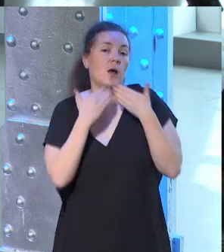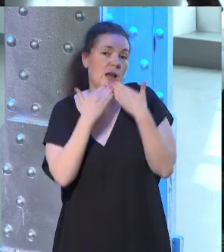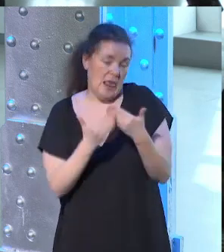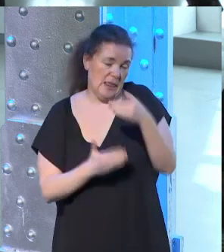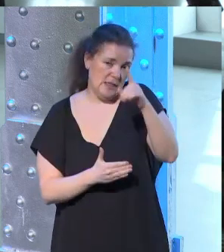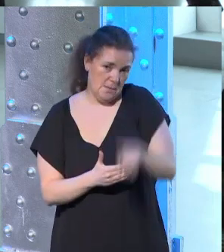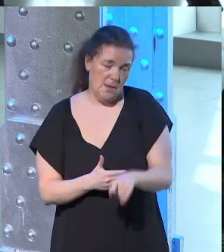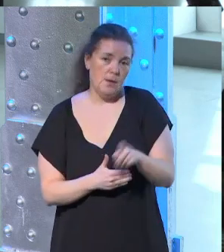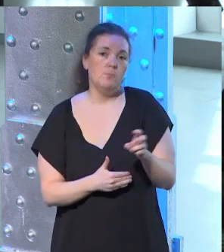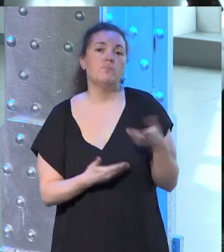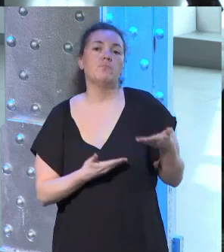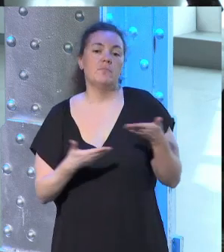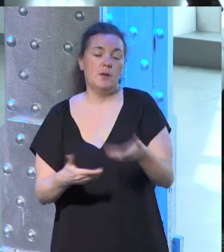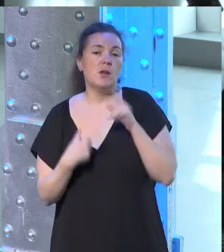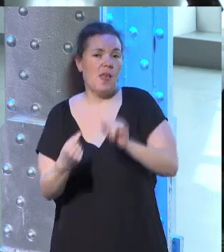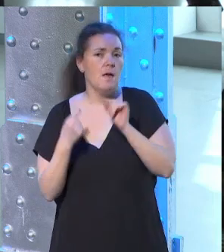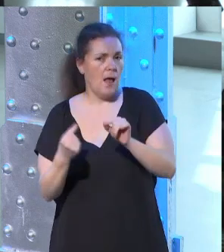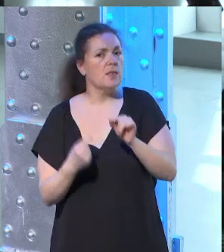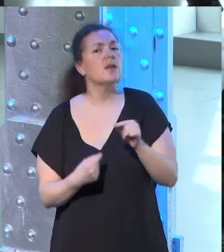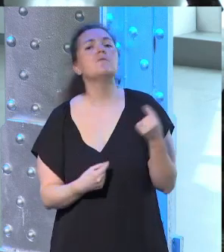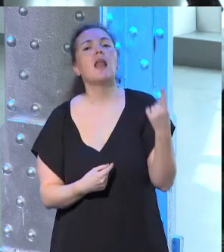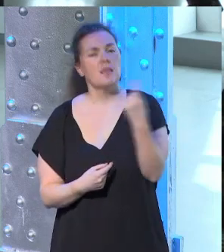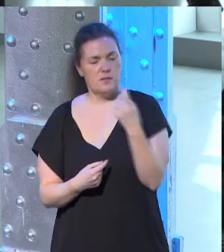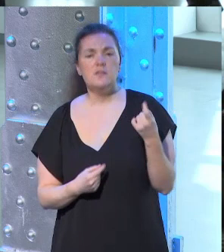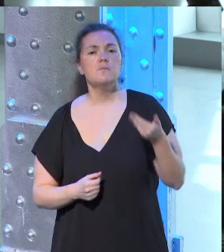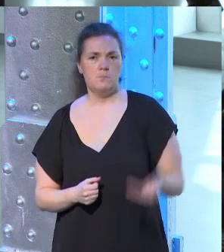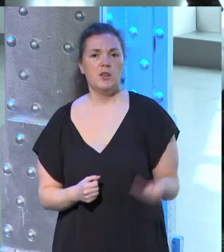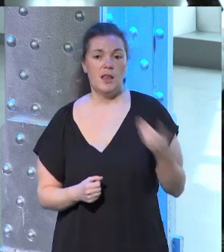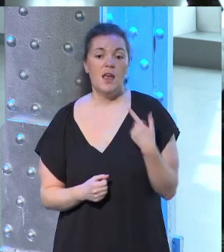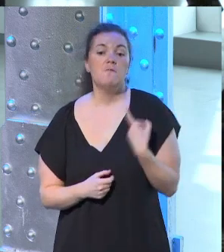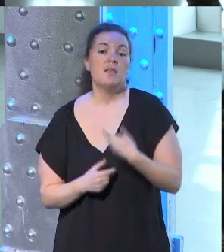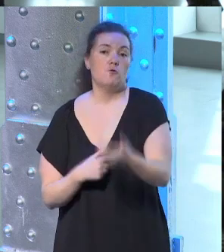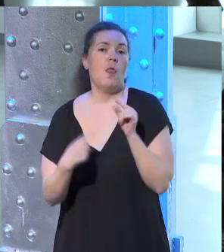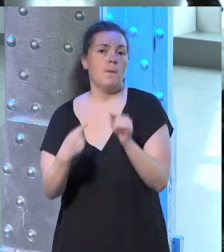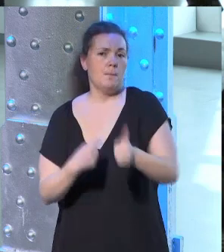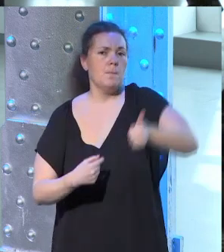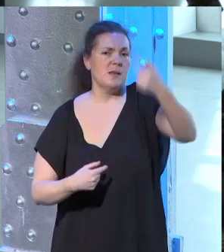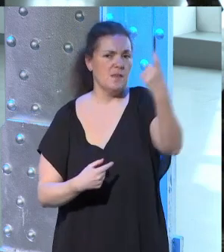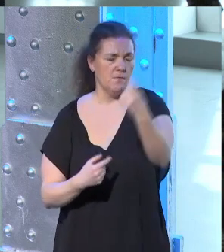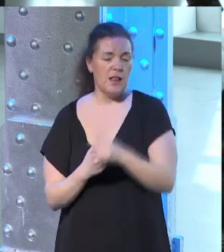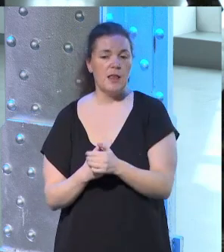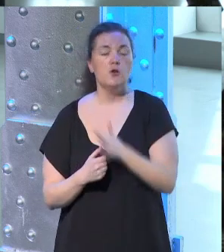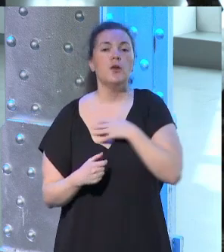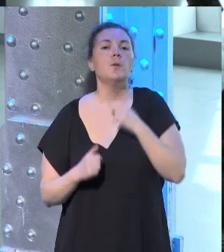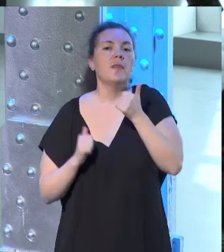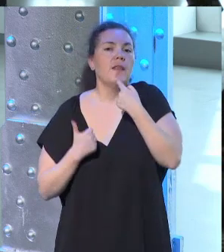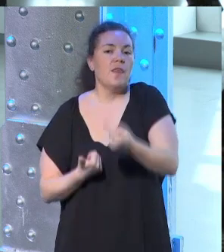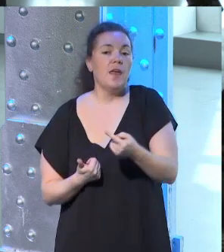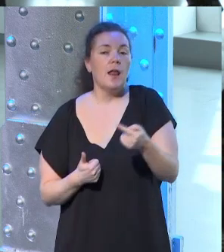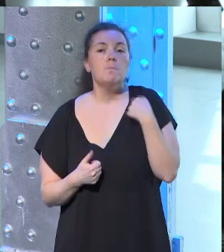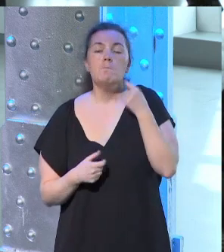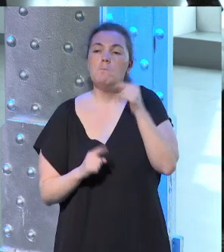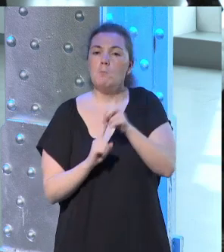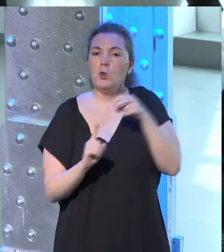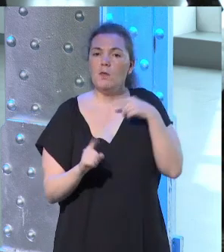la organización de este debate, que creo que es imprescindible y creo que hacen falta muchísimos más, ¿no? Yo empezaré diciendo que desde mi punto de vista la política es una